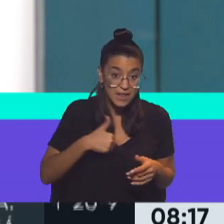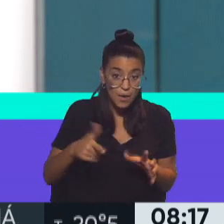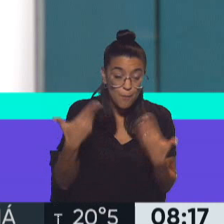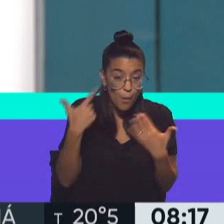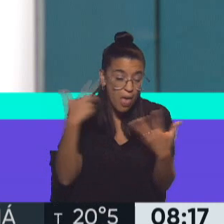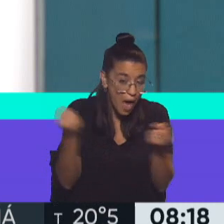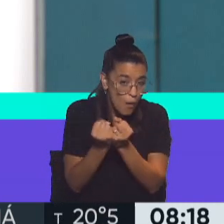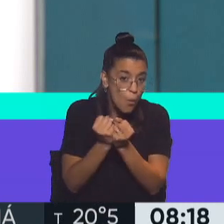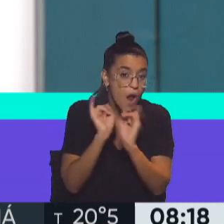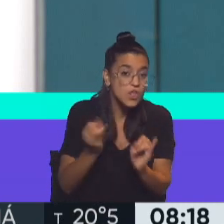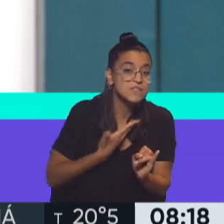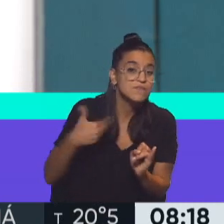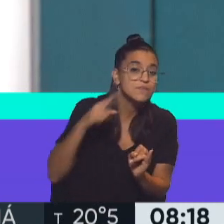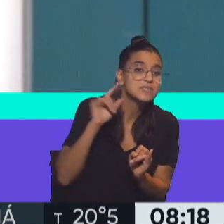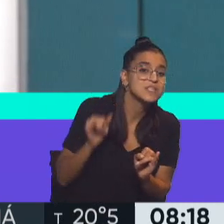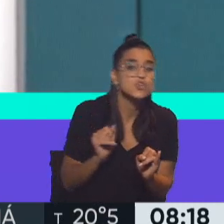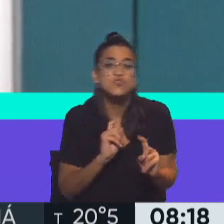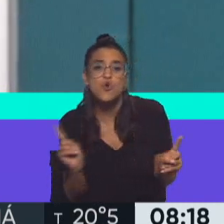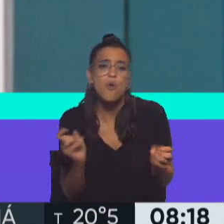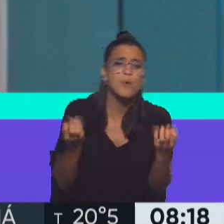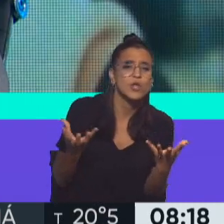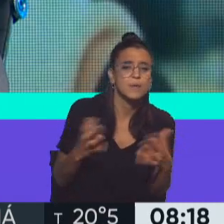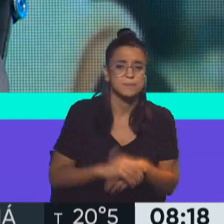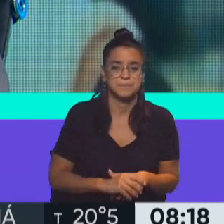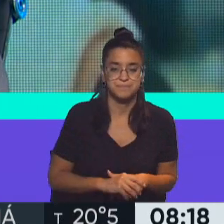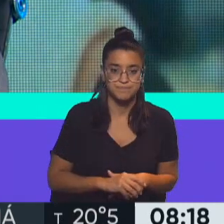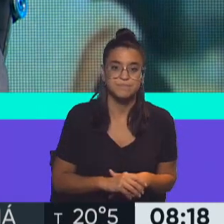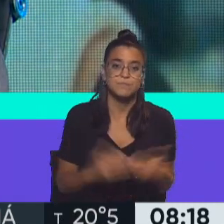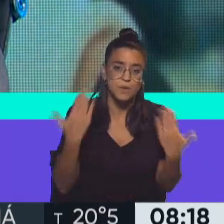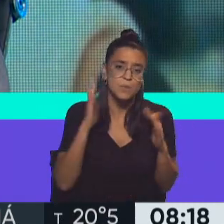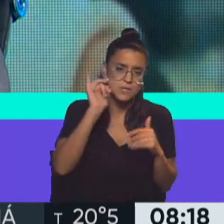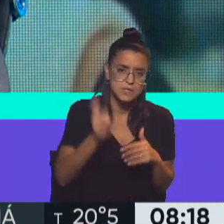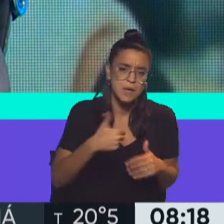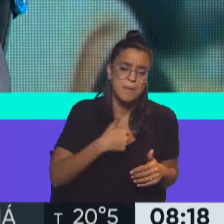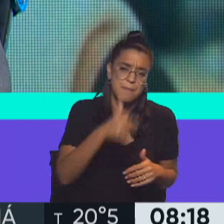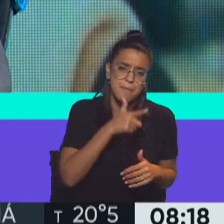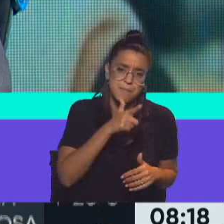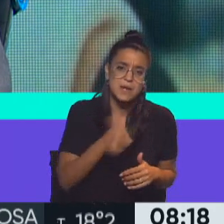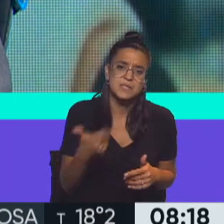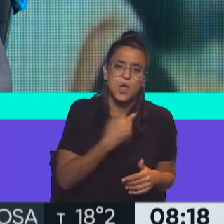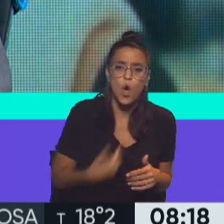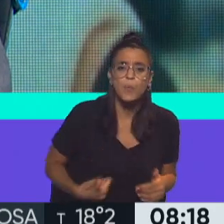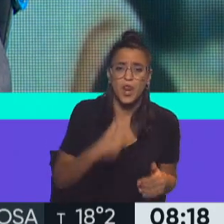a un acuerdo finalmente con el fondo, sí o no? ¿Y por qué? A ver. Es probable que sí, me parece que hay vocación del